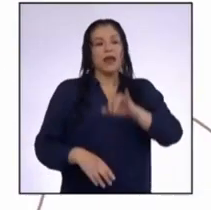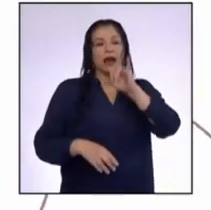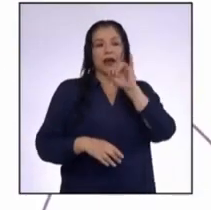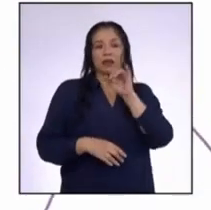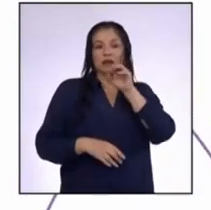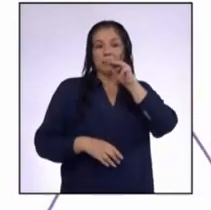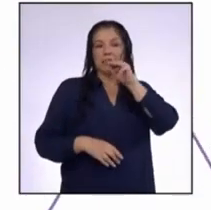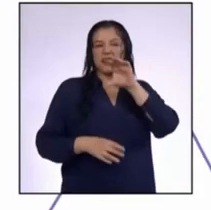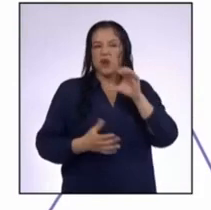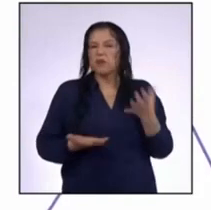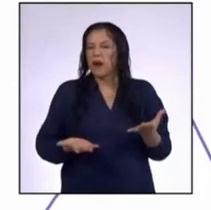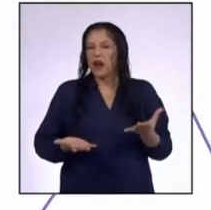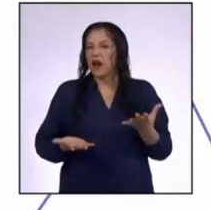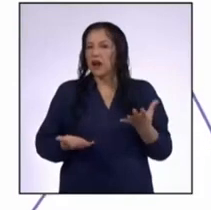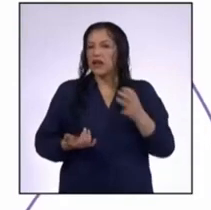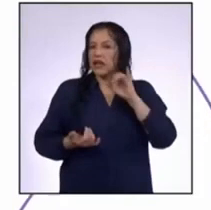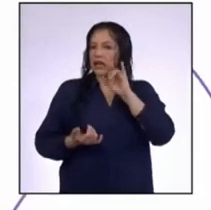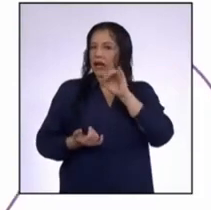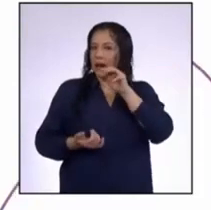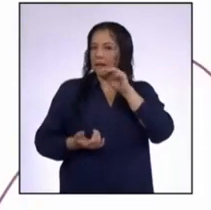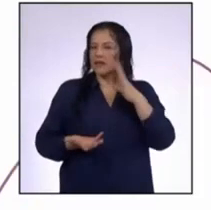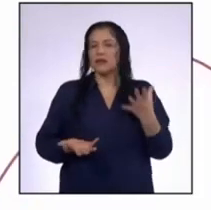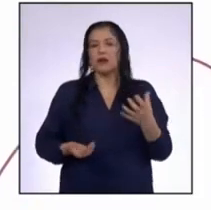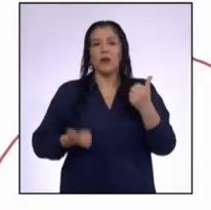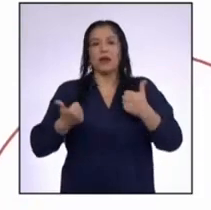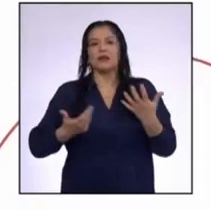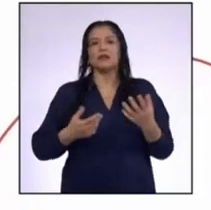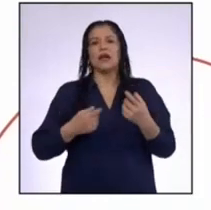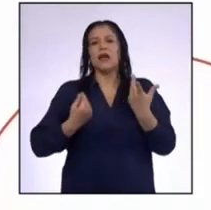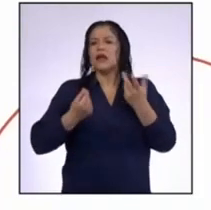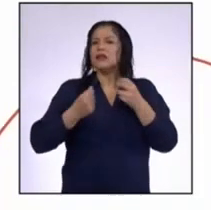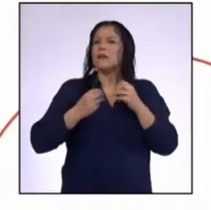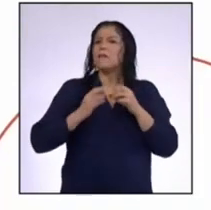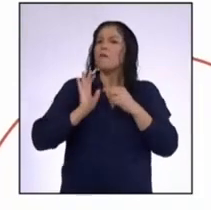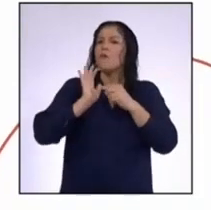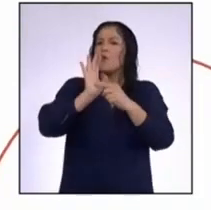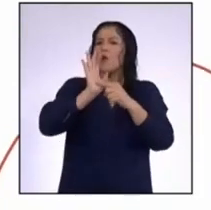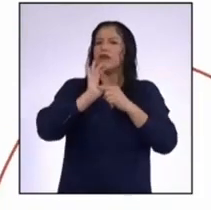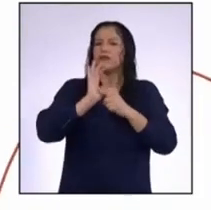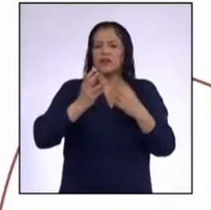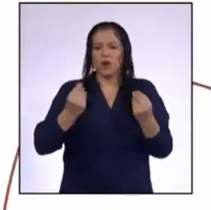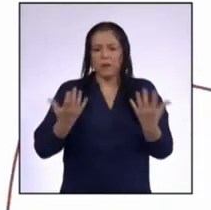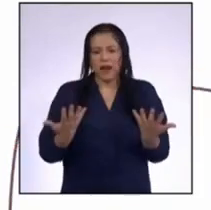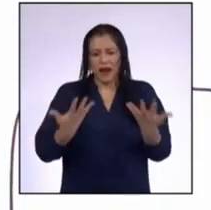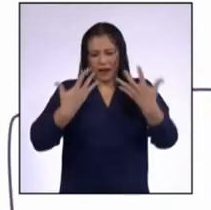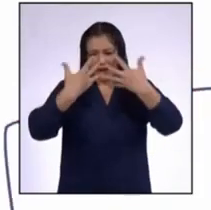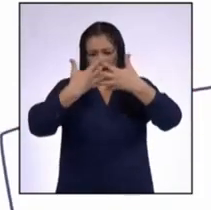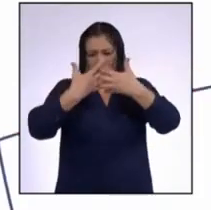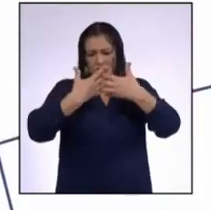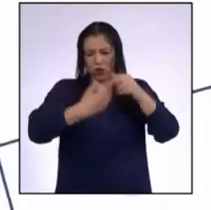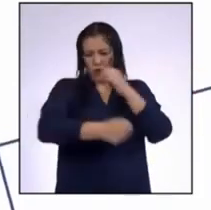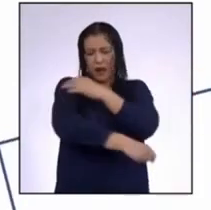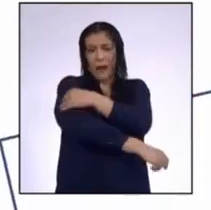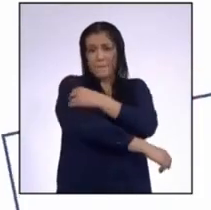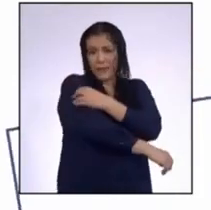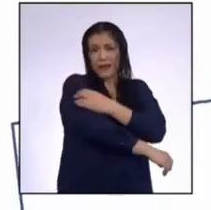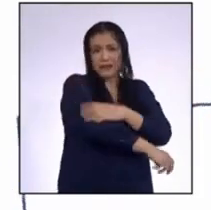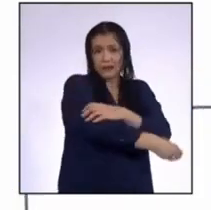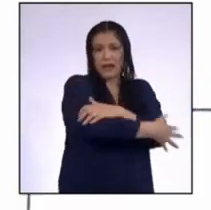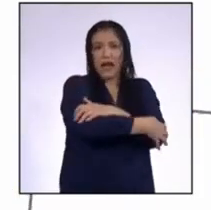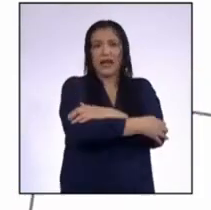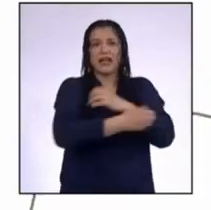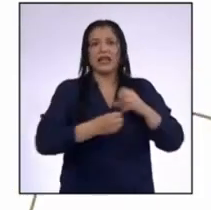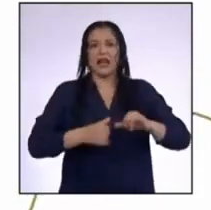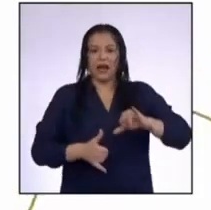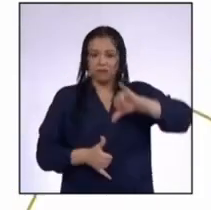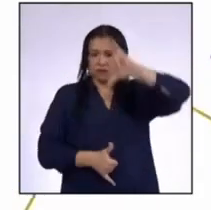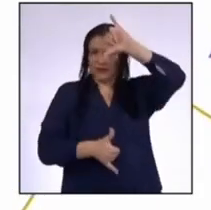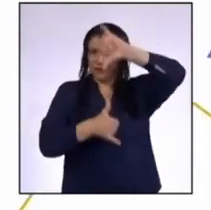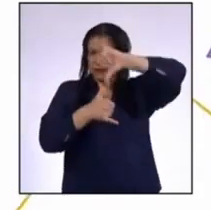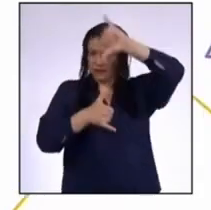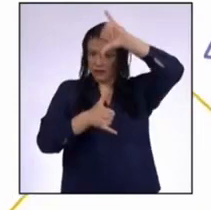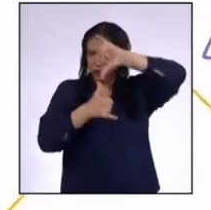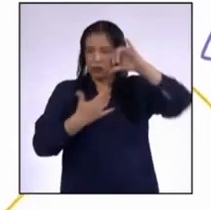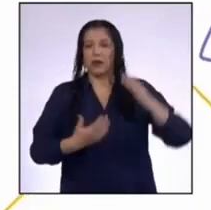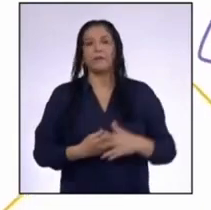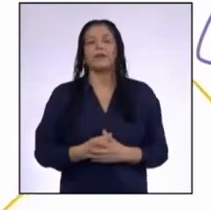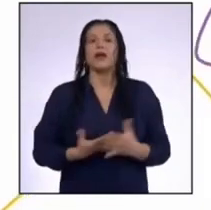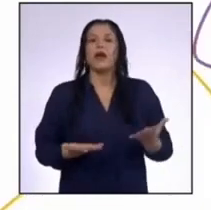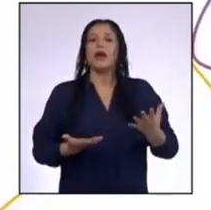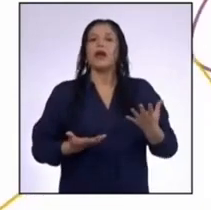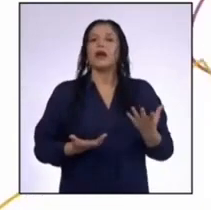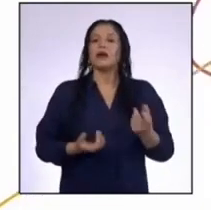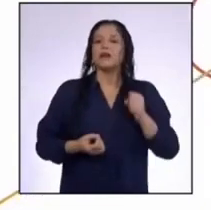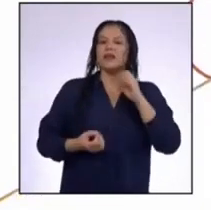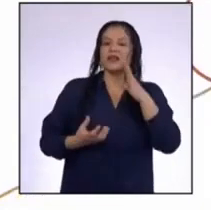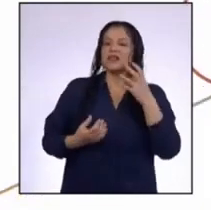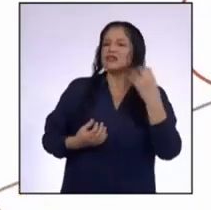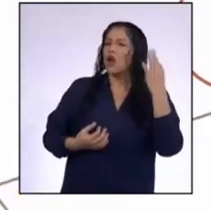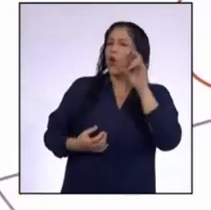de masa corporal IMC es un indicador simple de la relación entre la masa corporal y la estatura. Como ya les dije, se